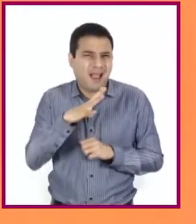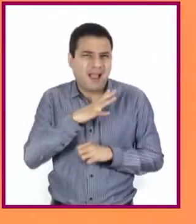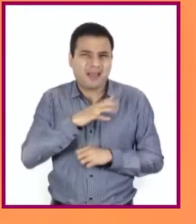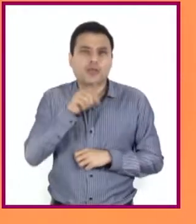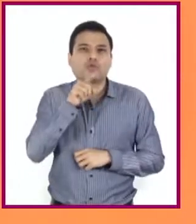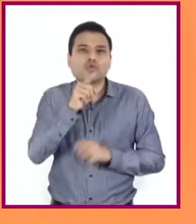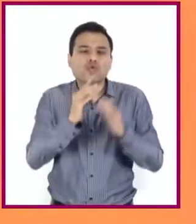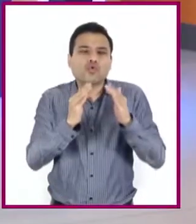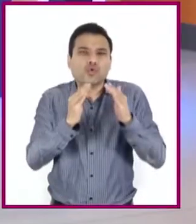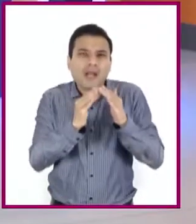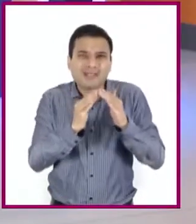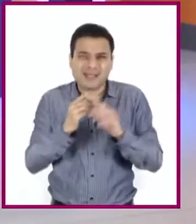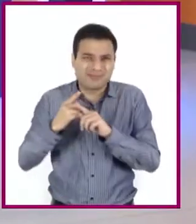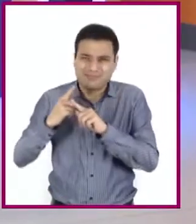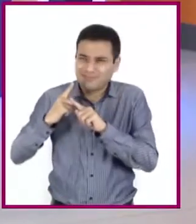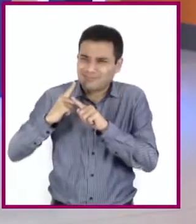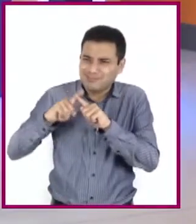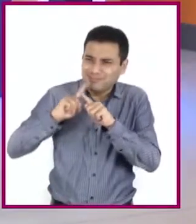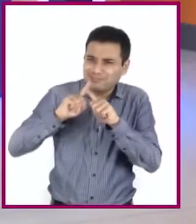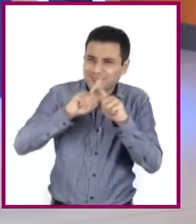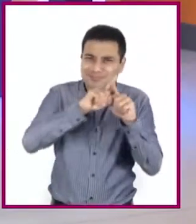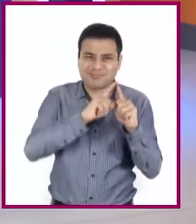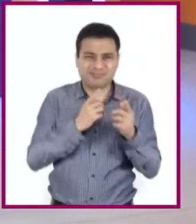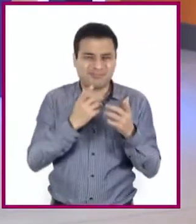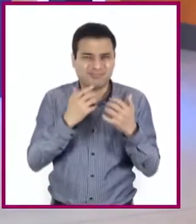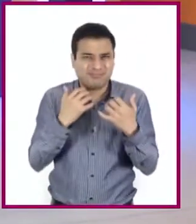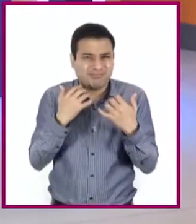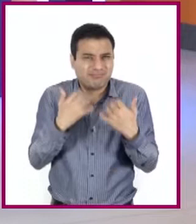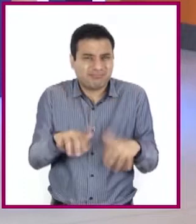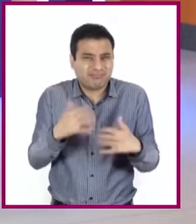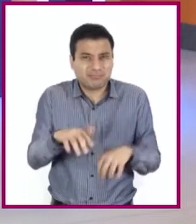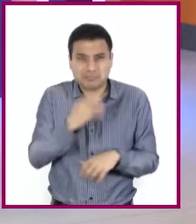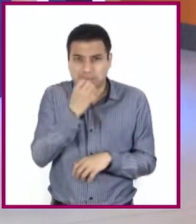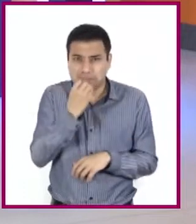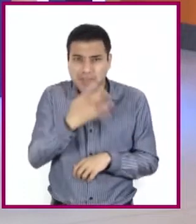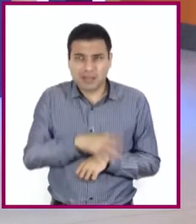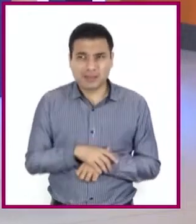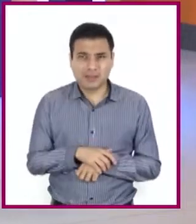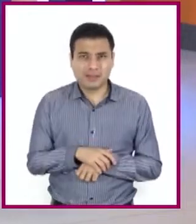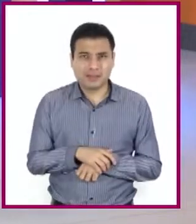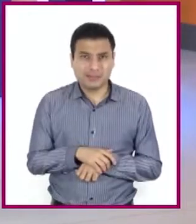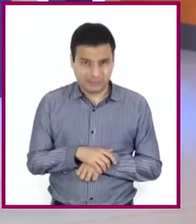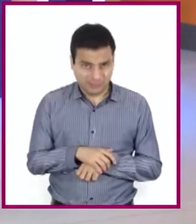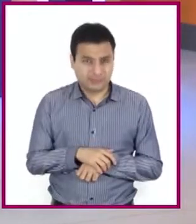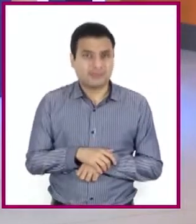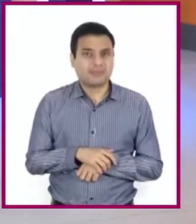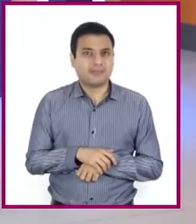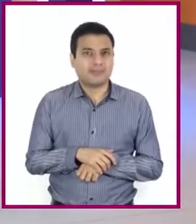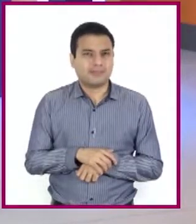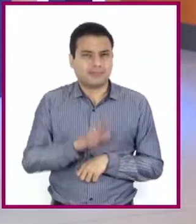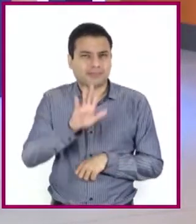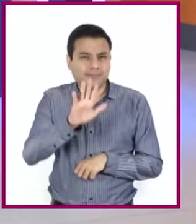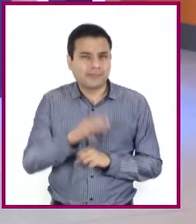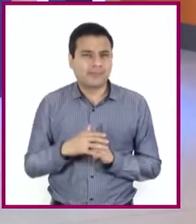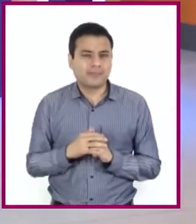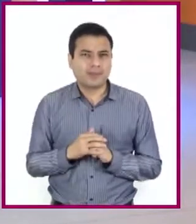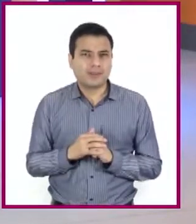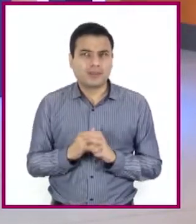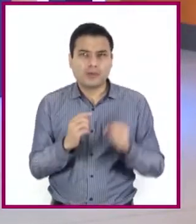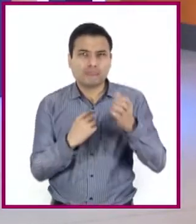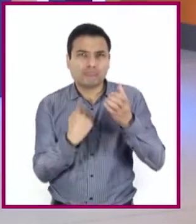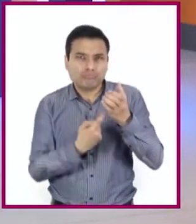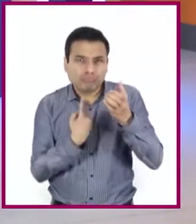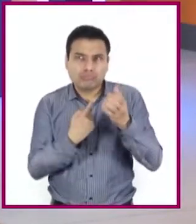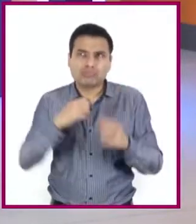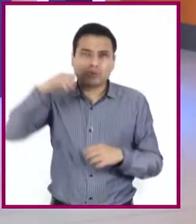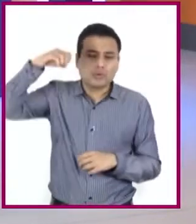funcionando. Como por arte de magia, tu casa y tu vida se alimentan de kilovatios. Pero, ¿cuál es el